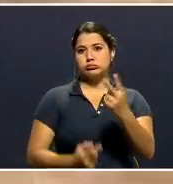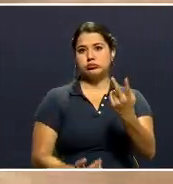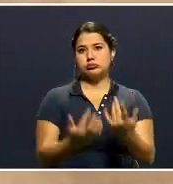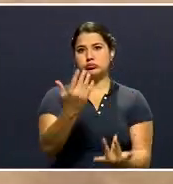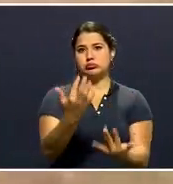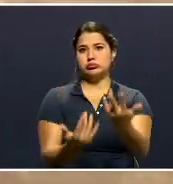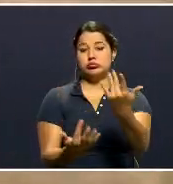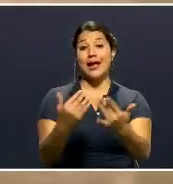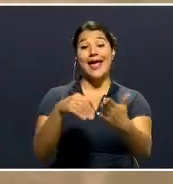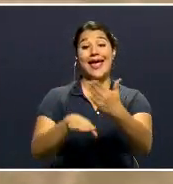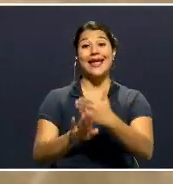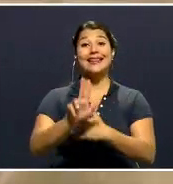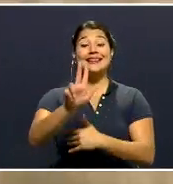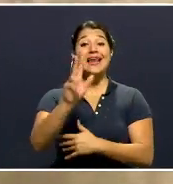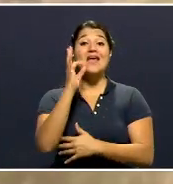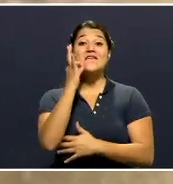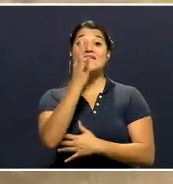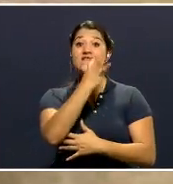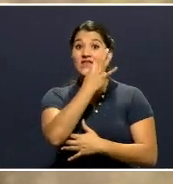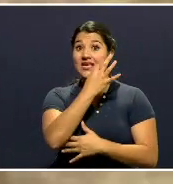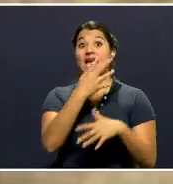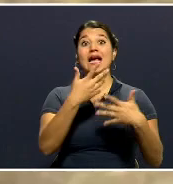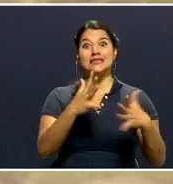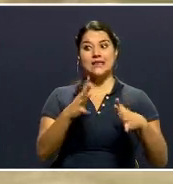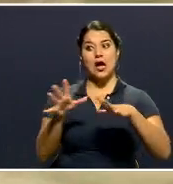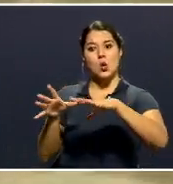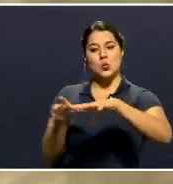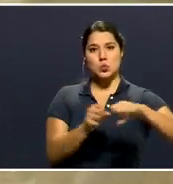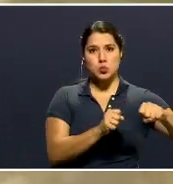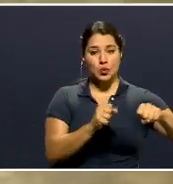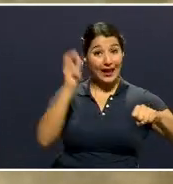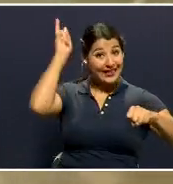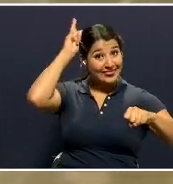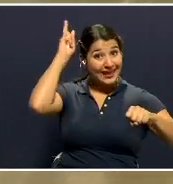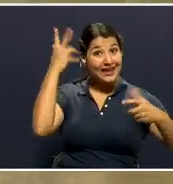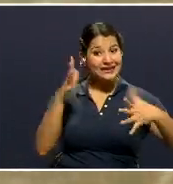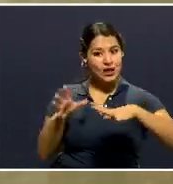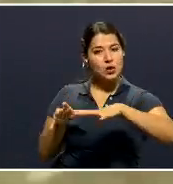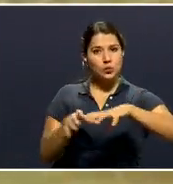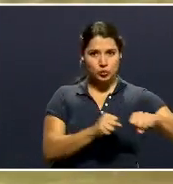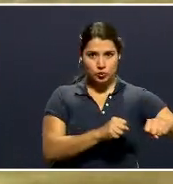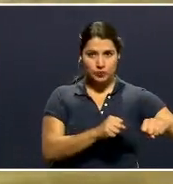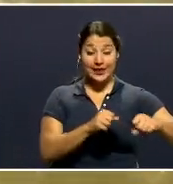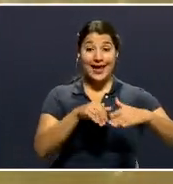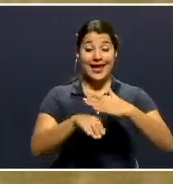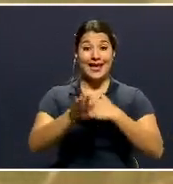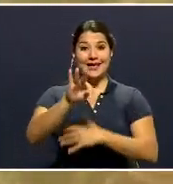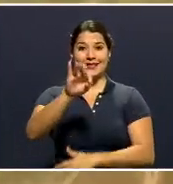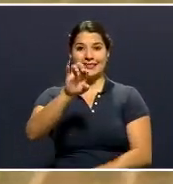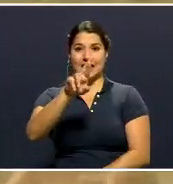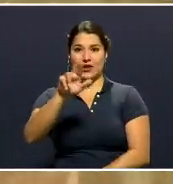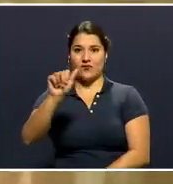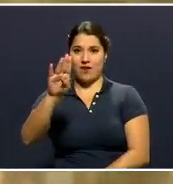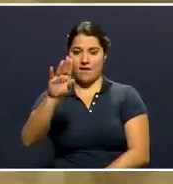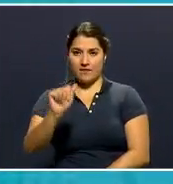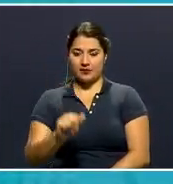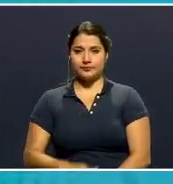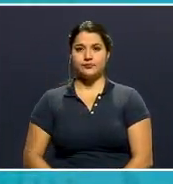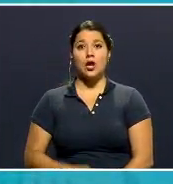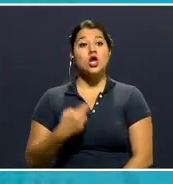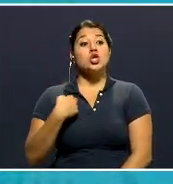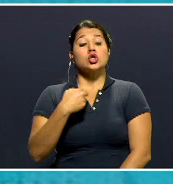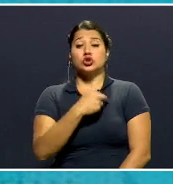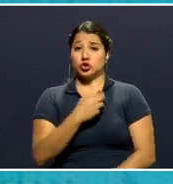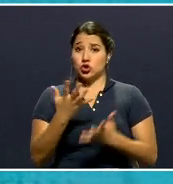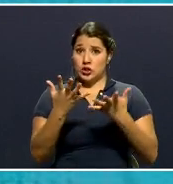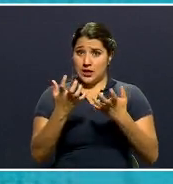fincas recuperadas por los indígenas del territorio de Térraba, informó Cindy Vargas, indígena Brorán. Queremos